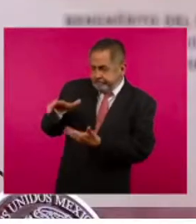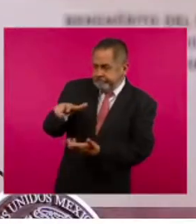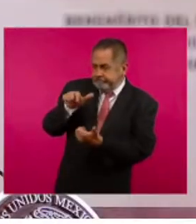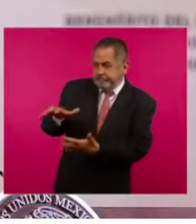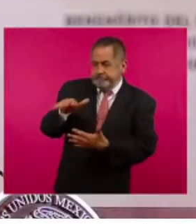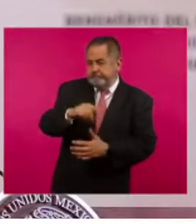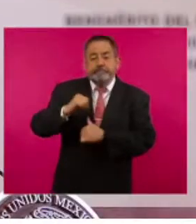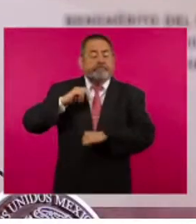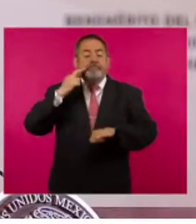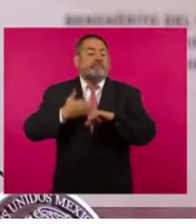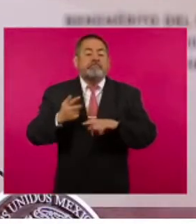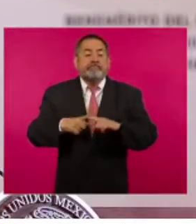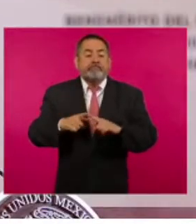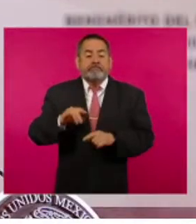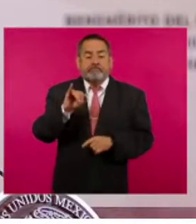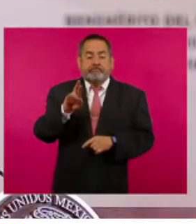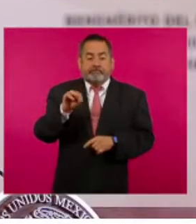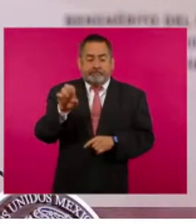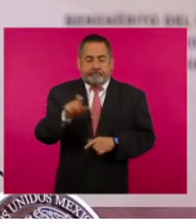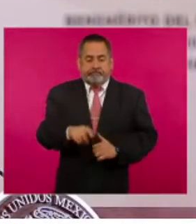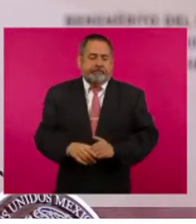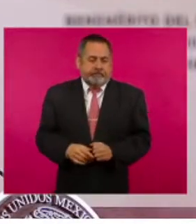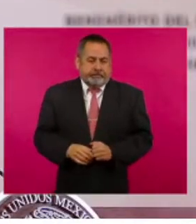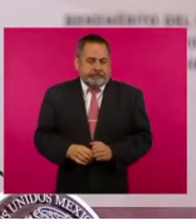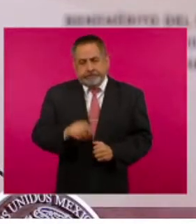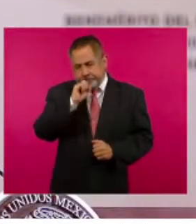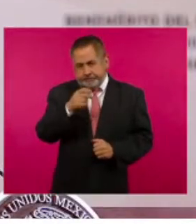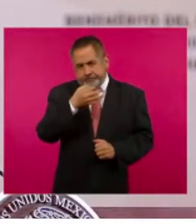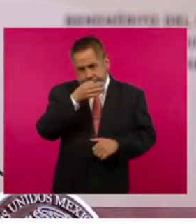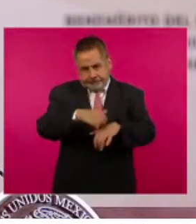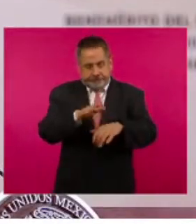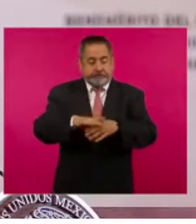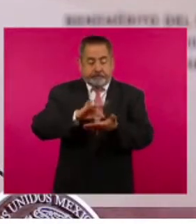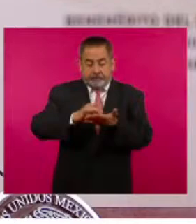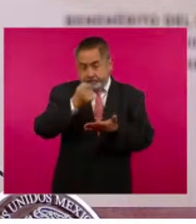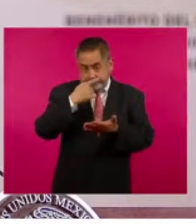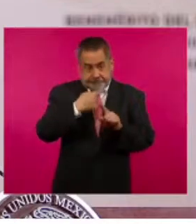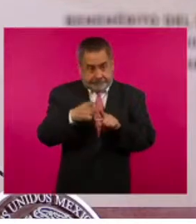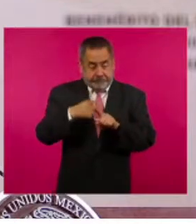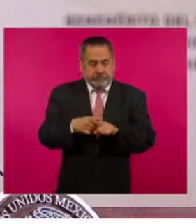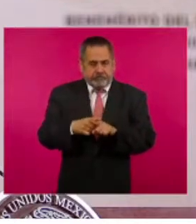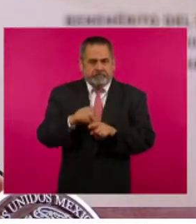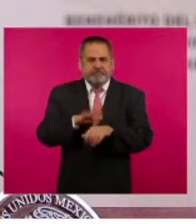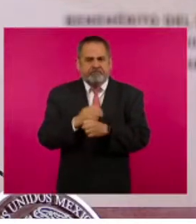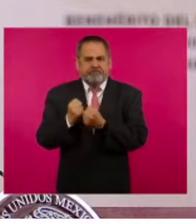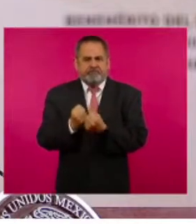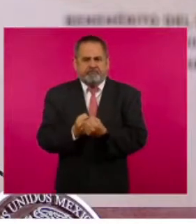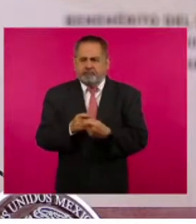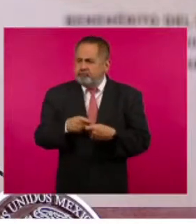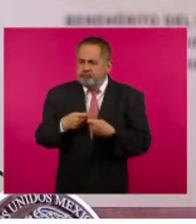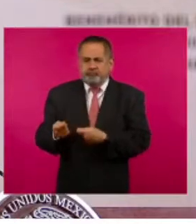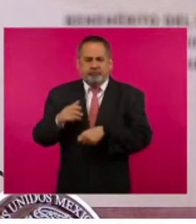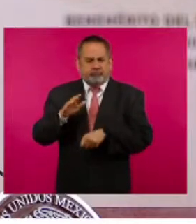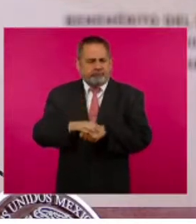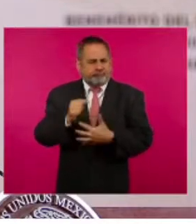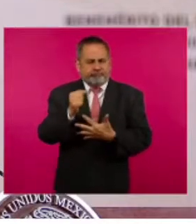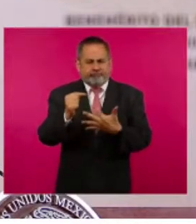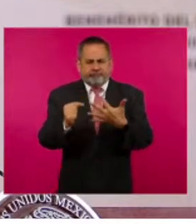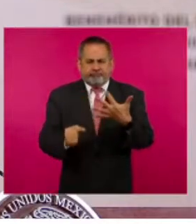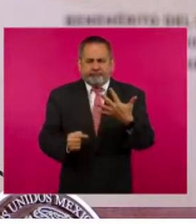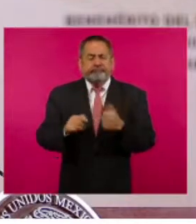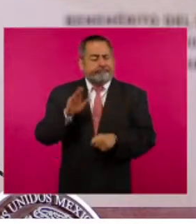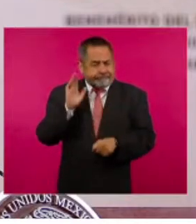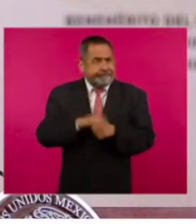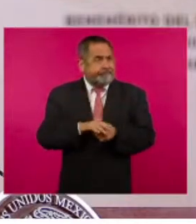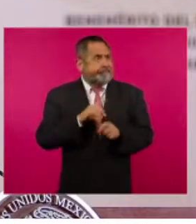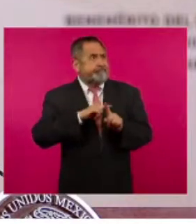decirlo también a todas, a todos, el suministro de insumos para la salud además se ve fortalecido y se dispone de más piezas y de más proveedores